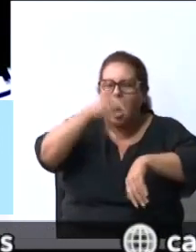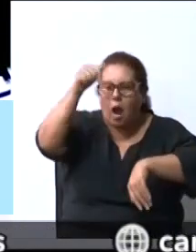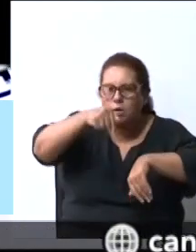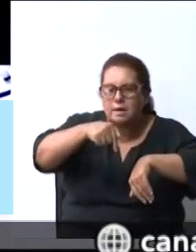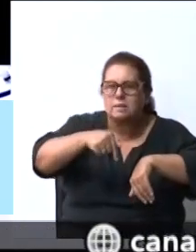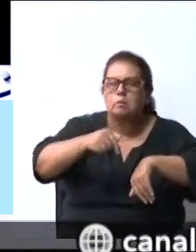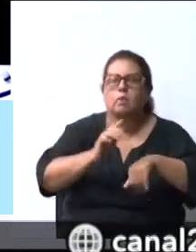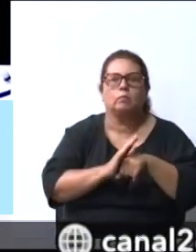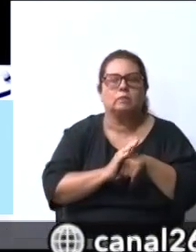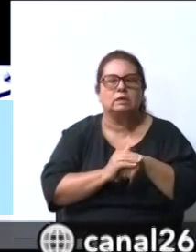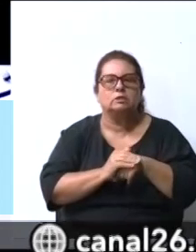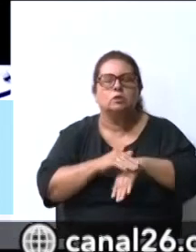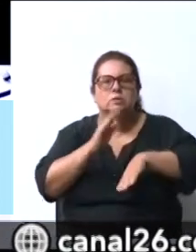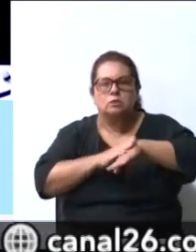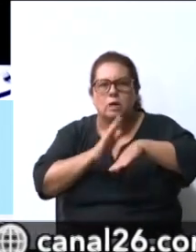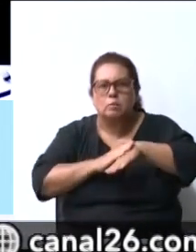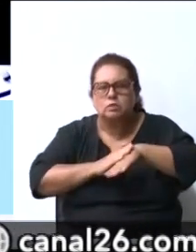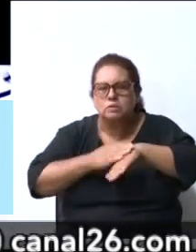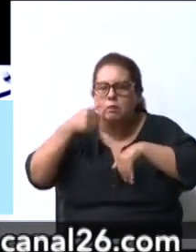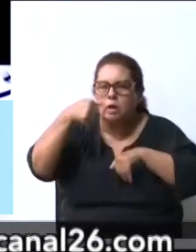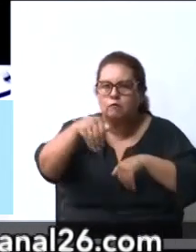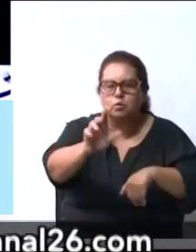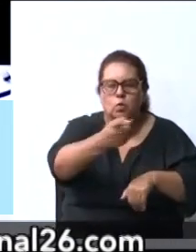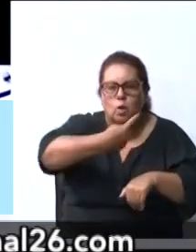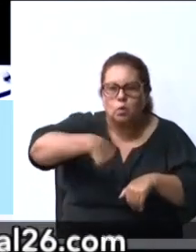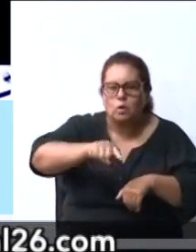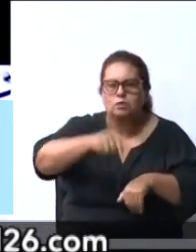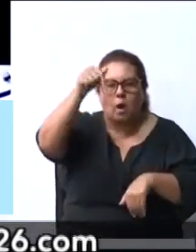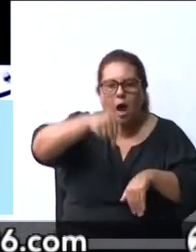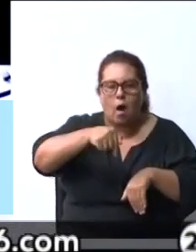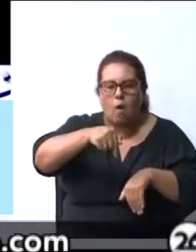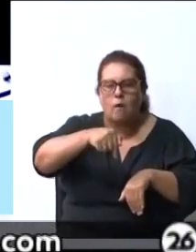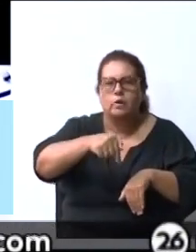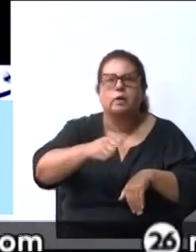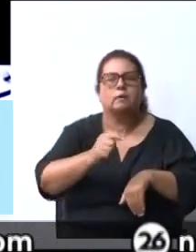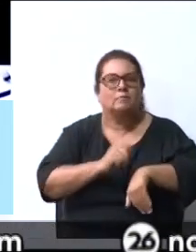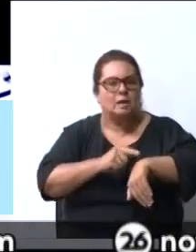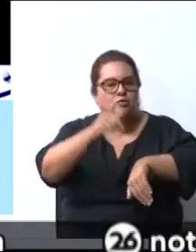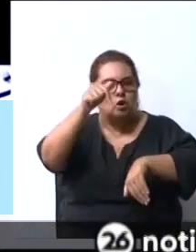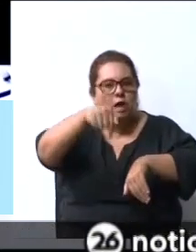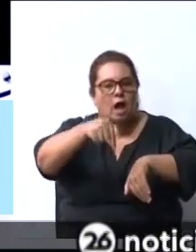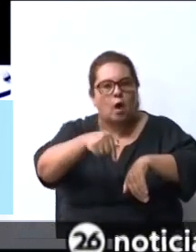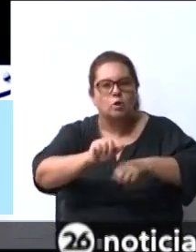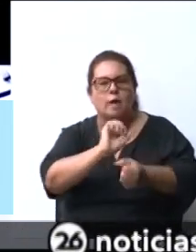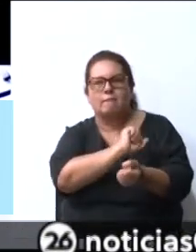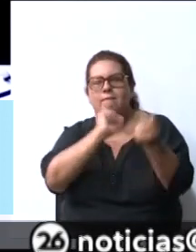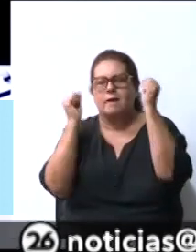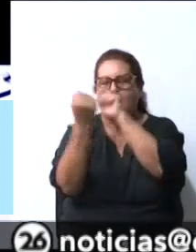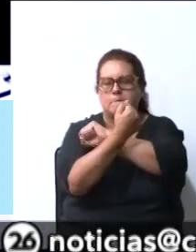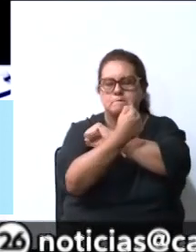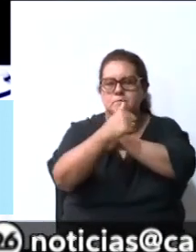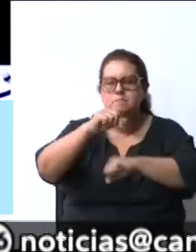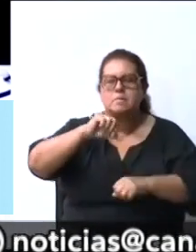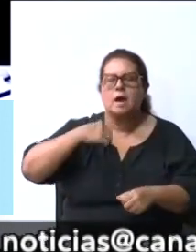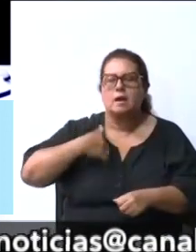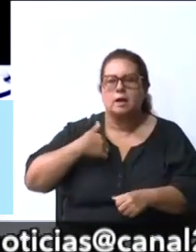que pensamos distinto, pero que compartimos un objetivo más grande que nuestras diferencias, que es mejorarle la vida a la